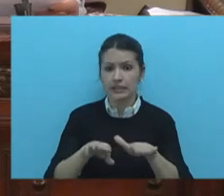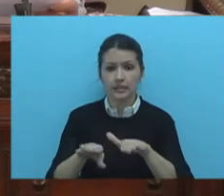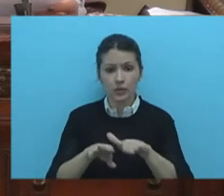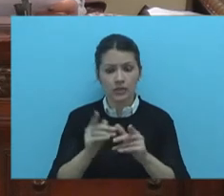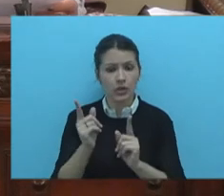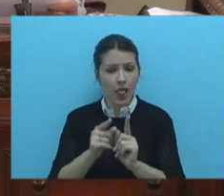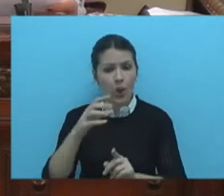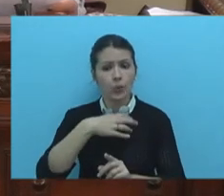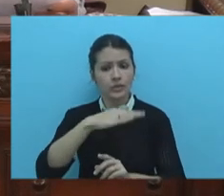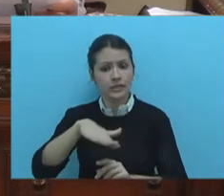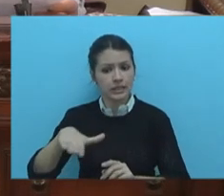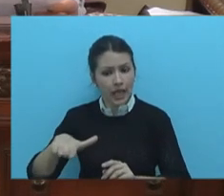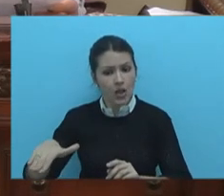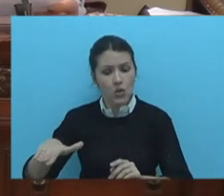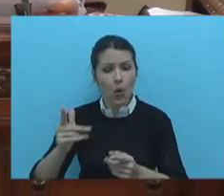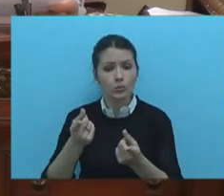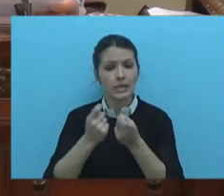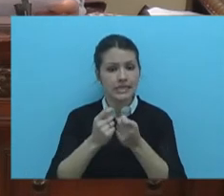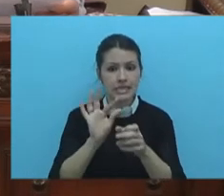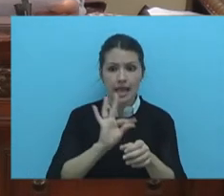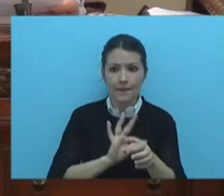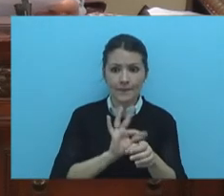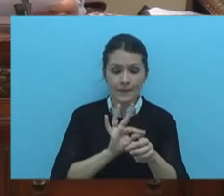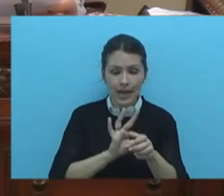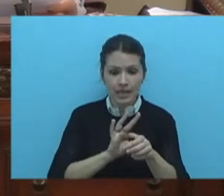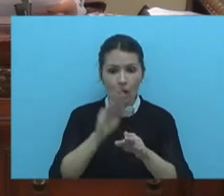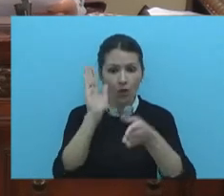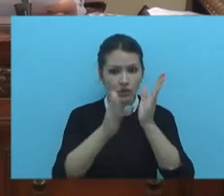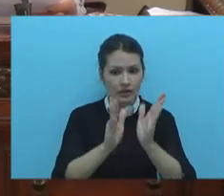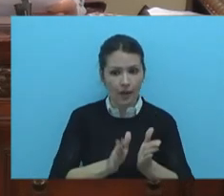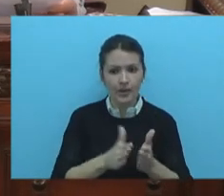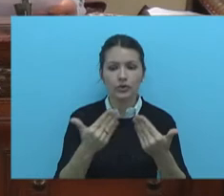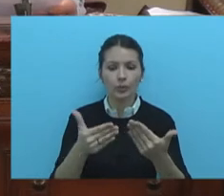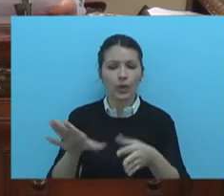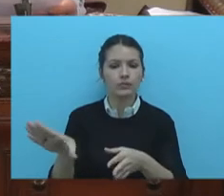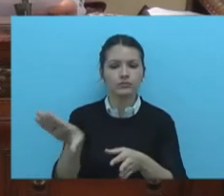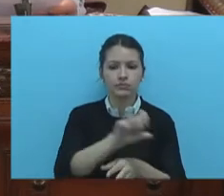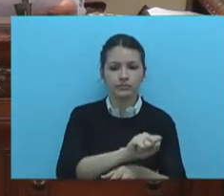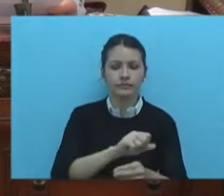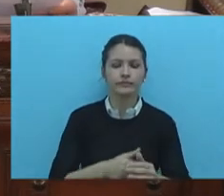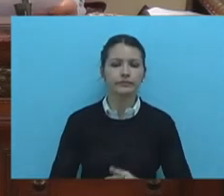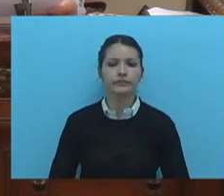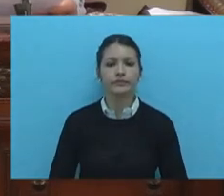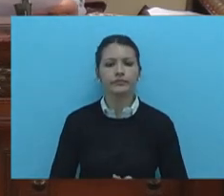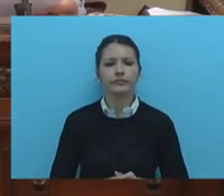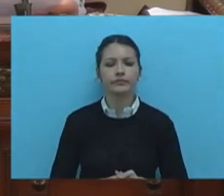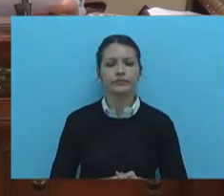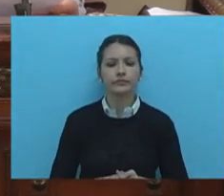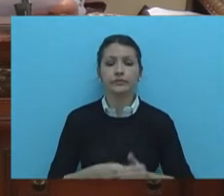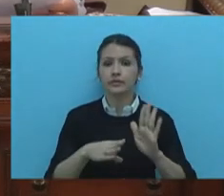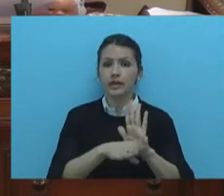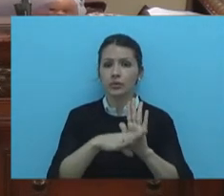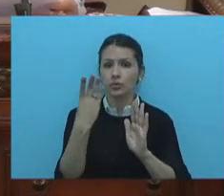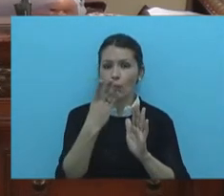que necesiten tratamiento posterior bajo la supervisión del Ministerio de Salud de la provincia de Santa Fe. Artículo cuarto. Comuníquese al